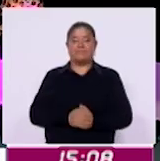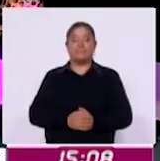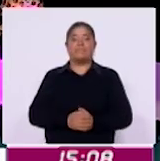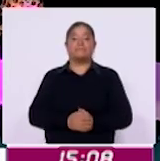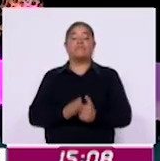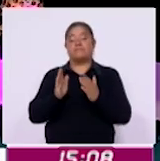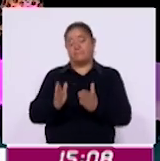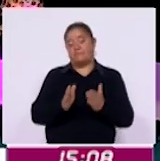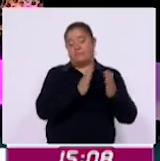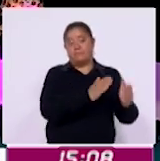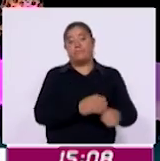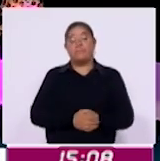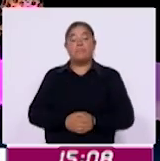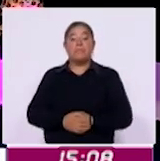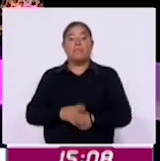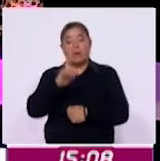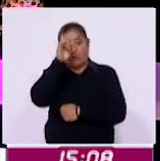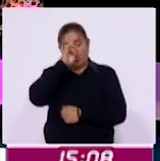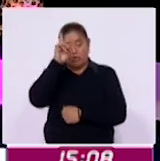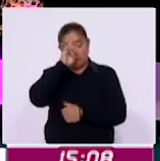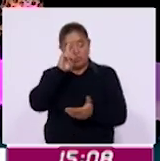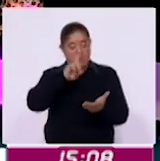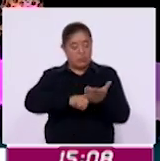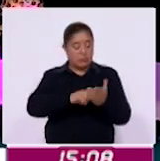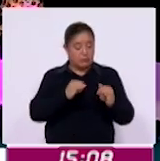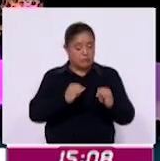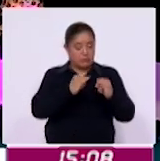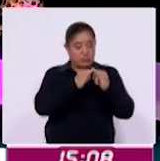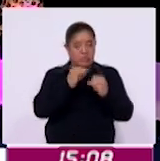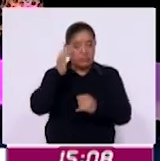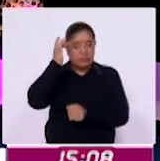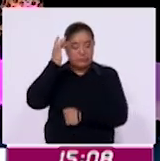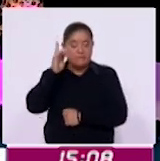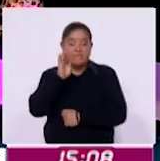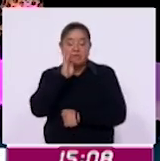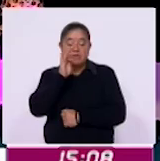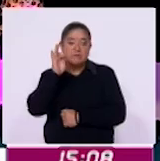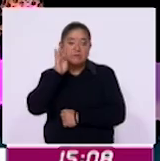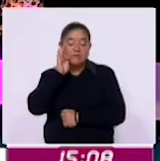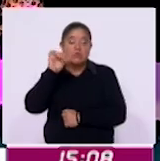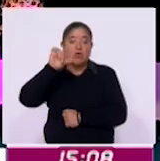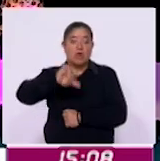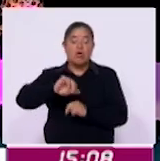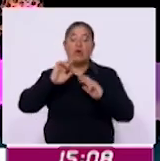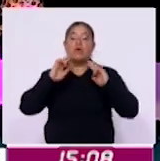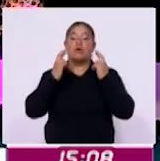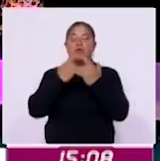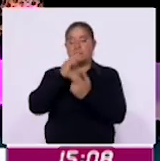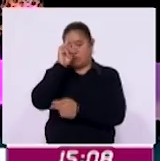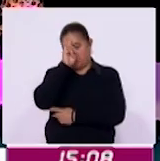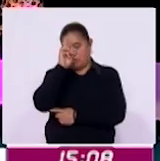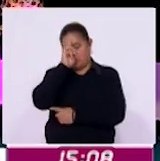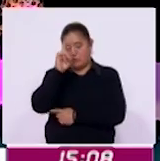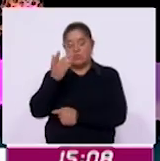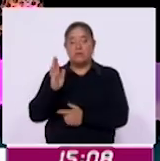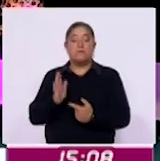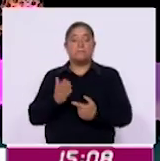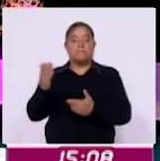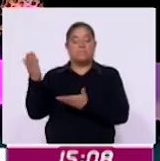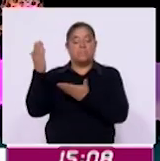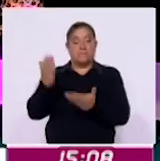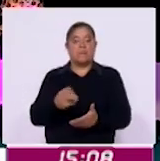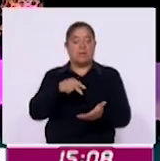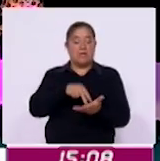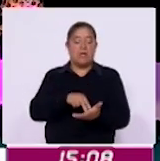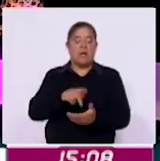le comento que el Consejo Interinstitucional San Francisco sesionó este día en presencia de la gobernadora Lorena Cuellar Cisneros. Por